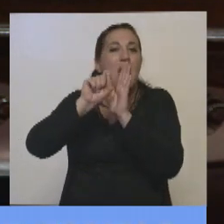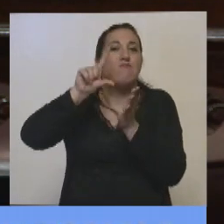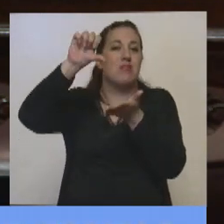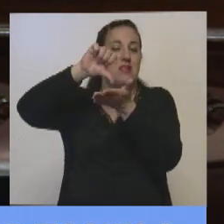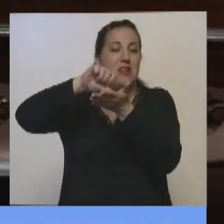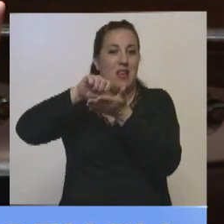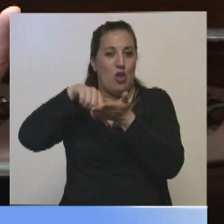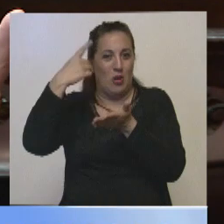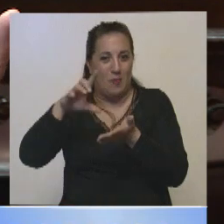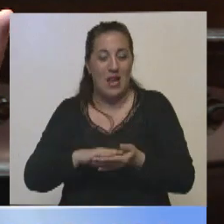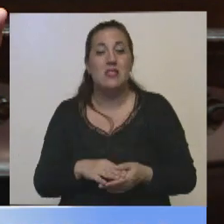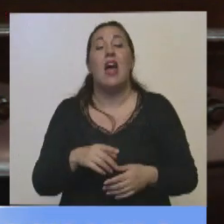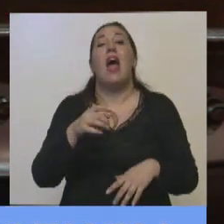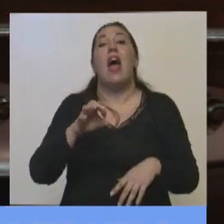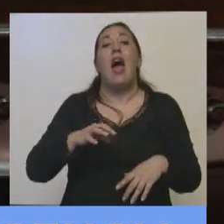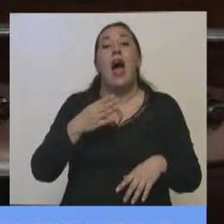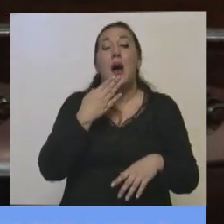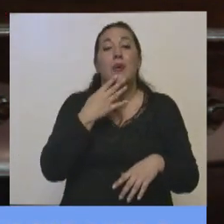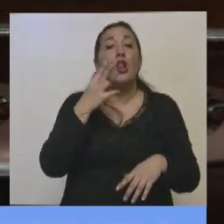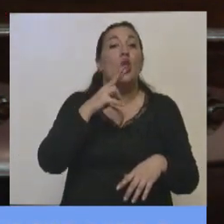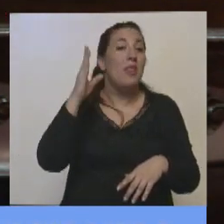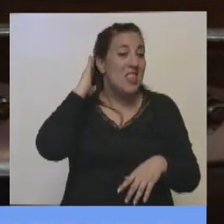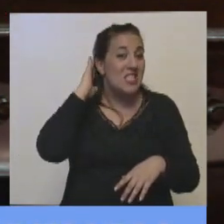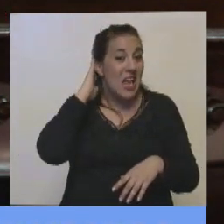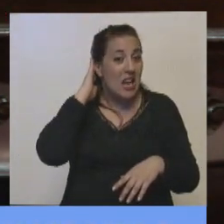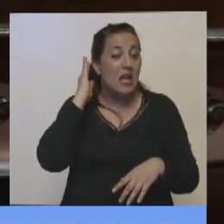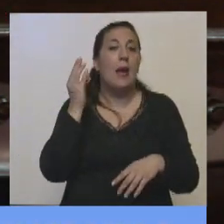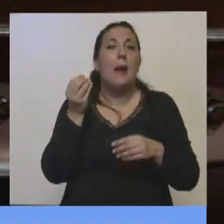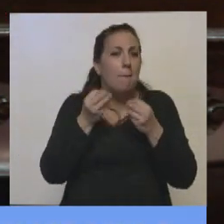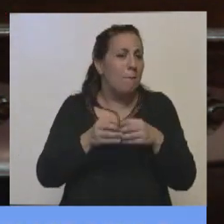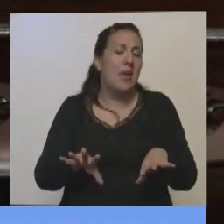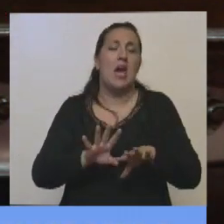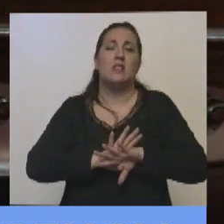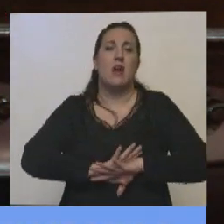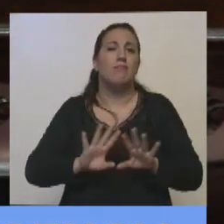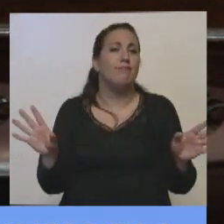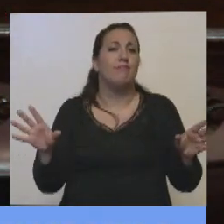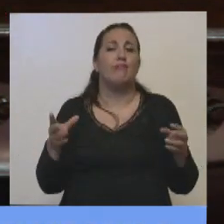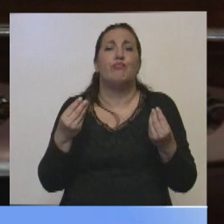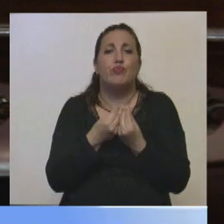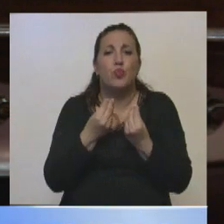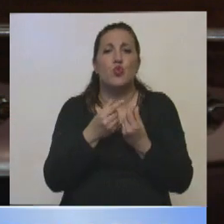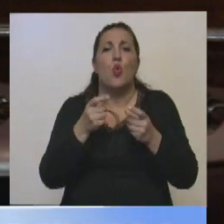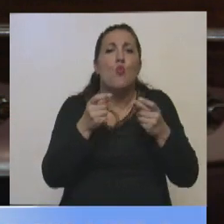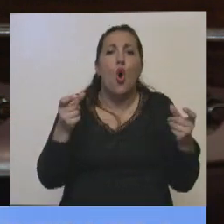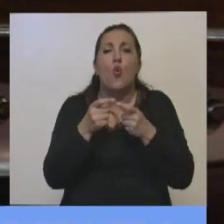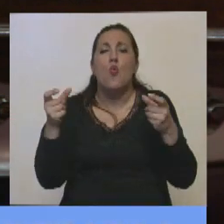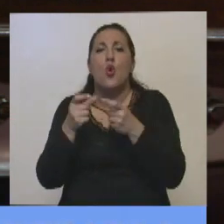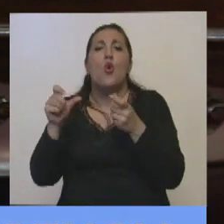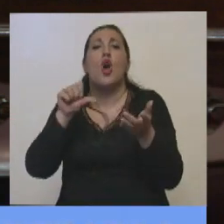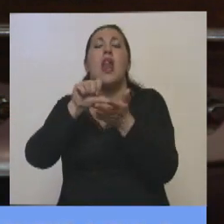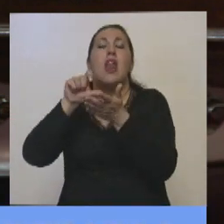allá por abril del 16 arranca esta carrera alocada de colocar bonos con legislación